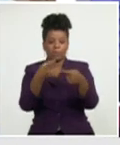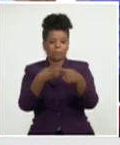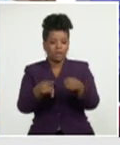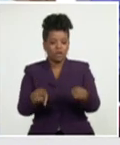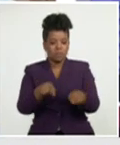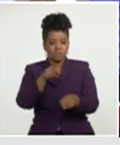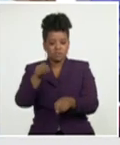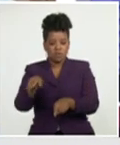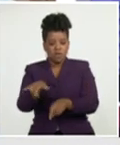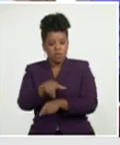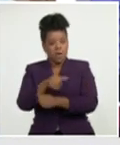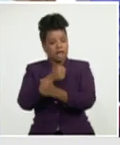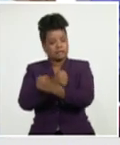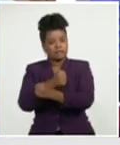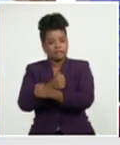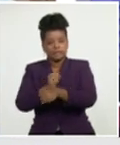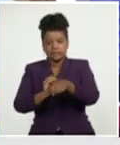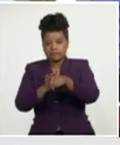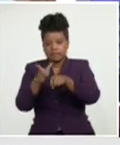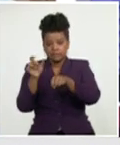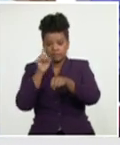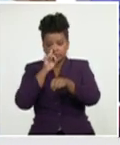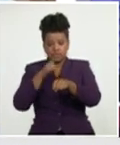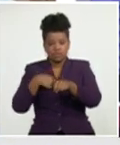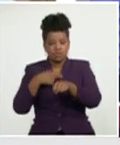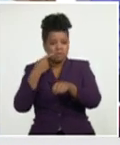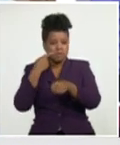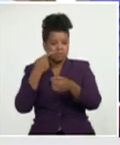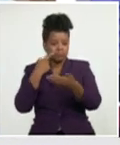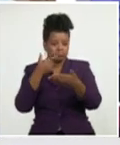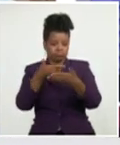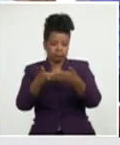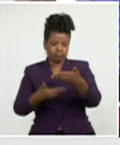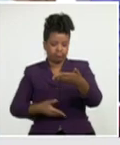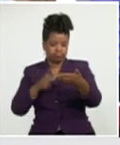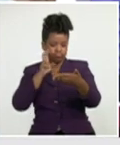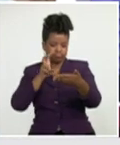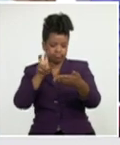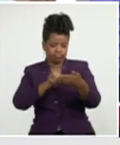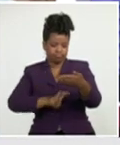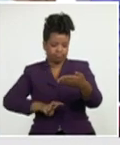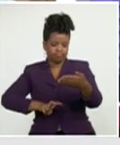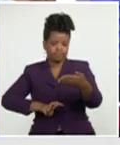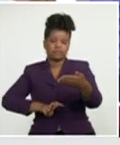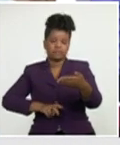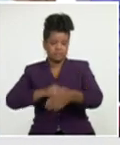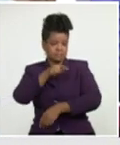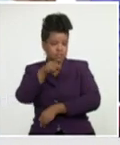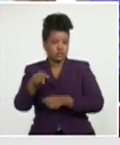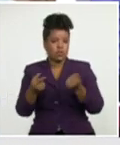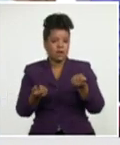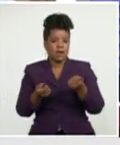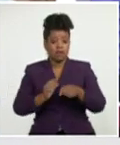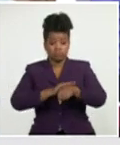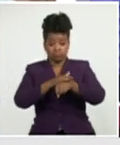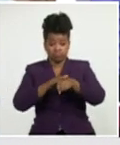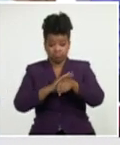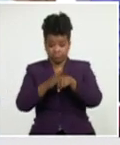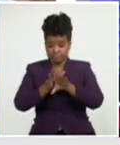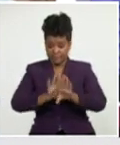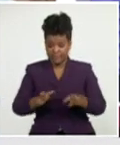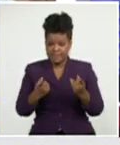a partir de los datos que salían en la literatura, que necesariamente los convalecientes, la mayoría de los convalecientes iban a necesitar reforzar su